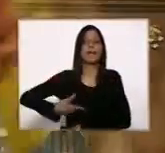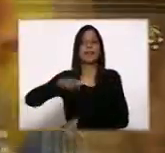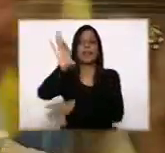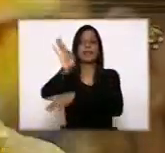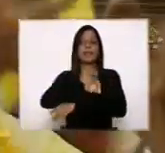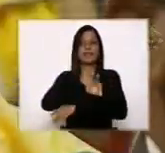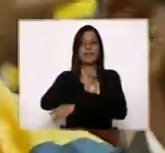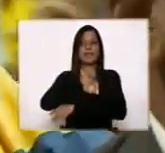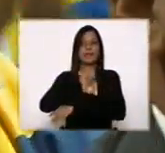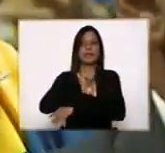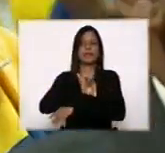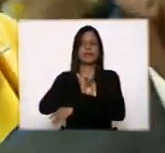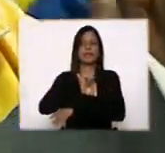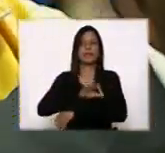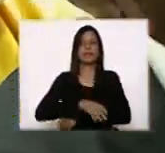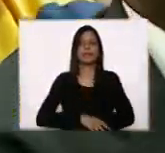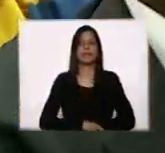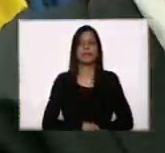República.